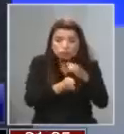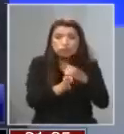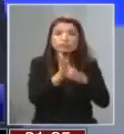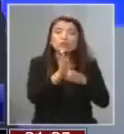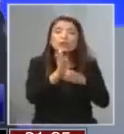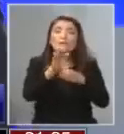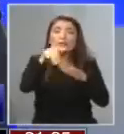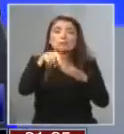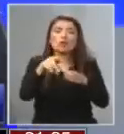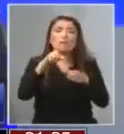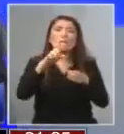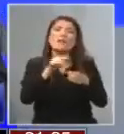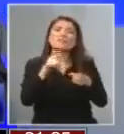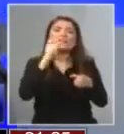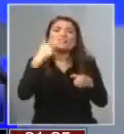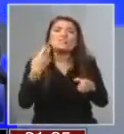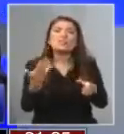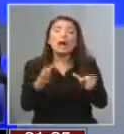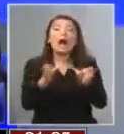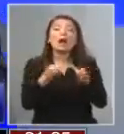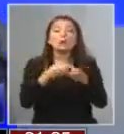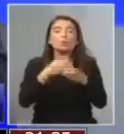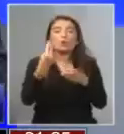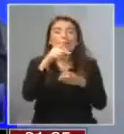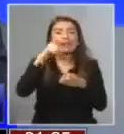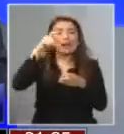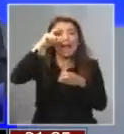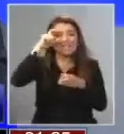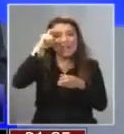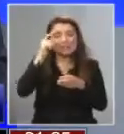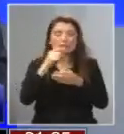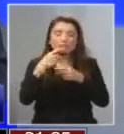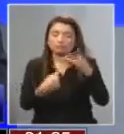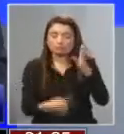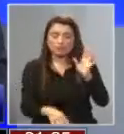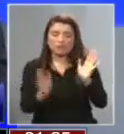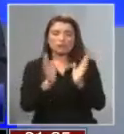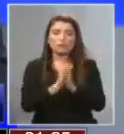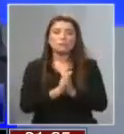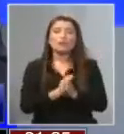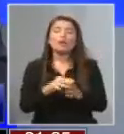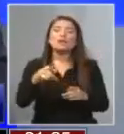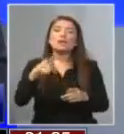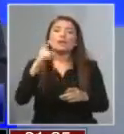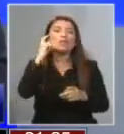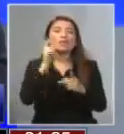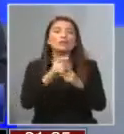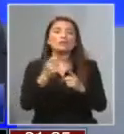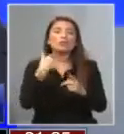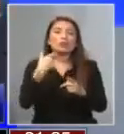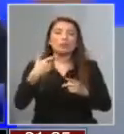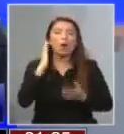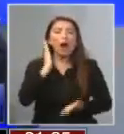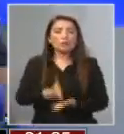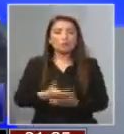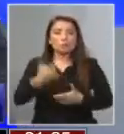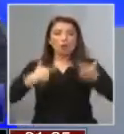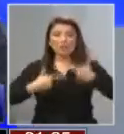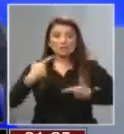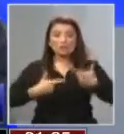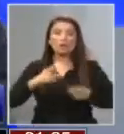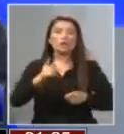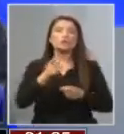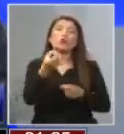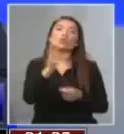serio, que es el Partido Socialista, que es el Partido de Allende, el partido, etcétera, y que pretende actuar políticamente. Esto es una cuestión de